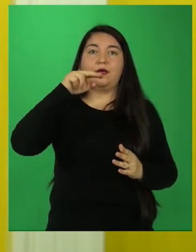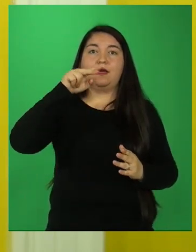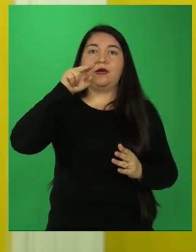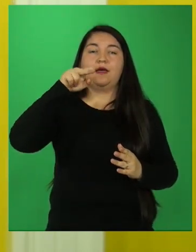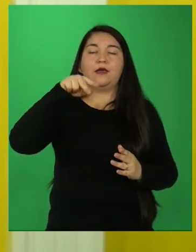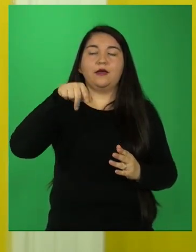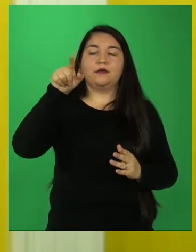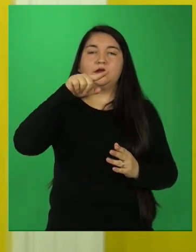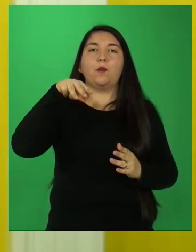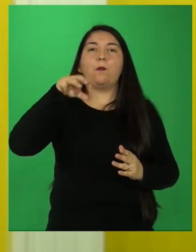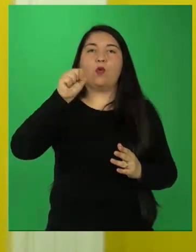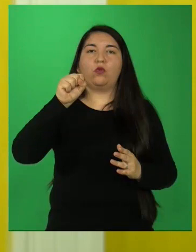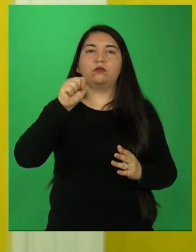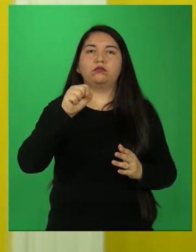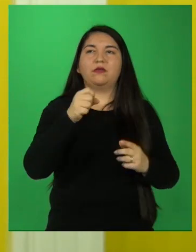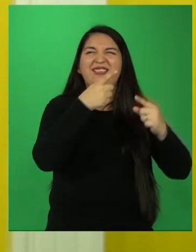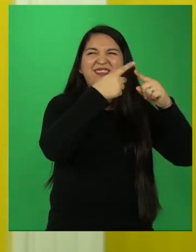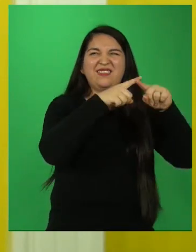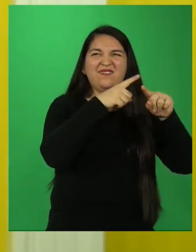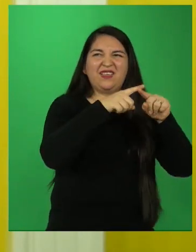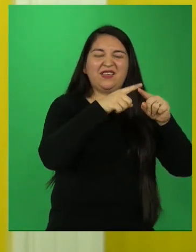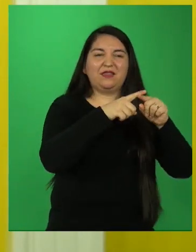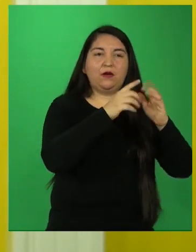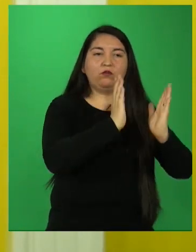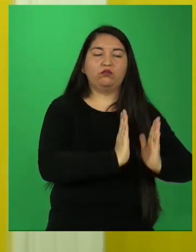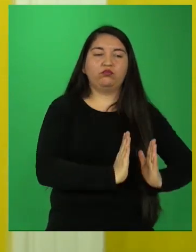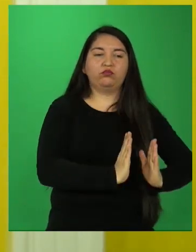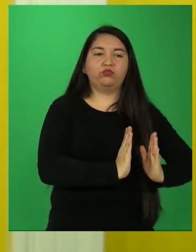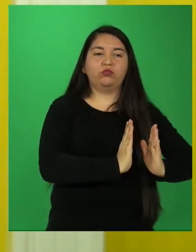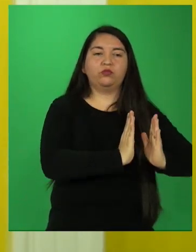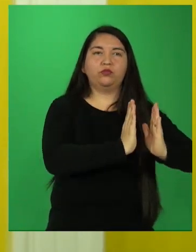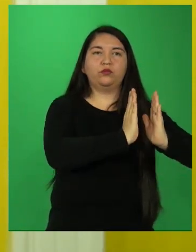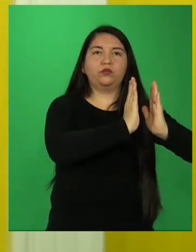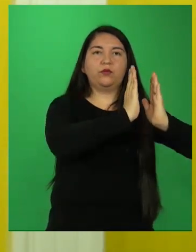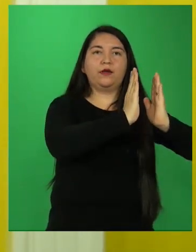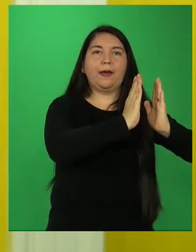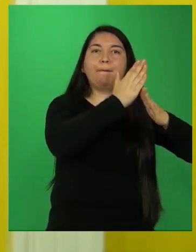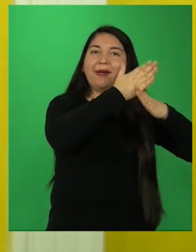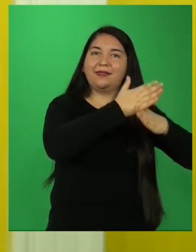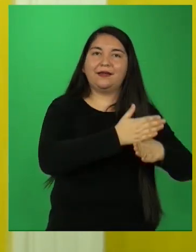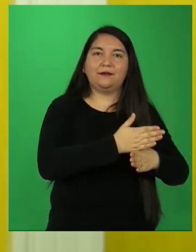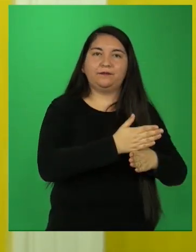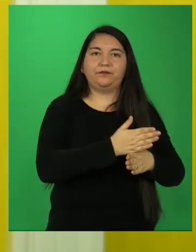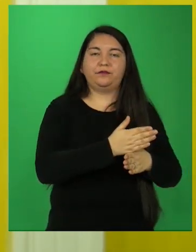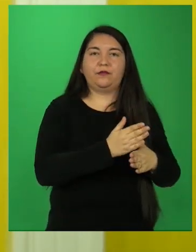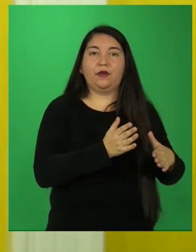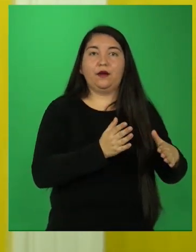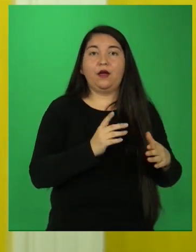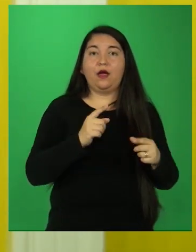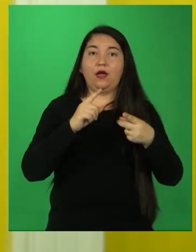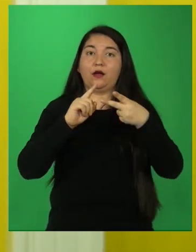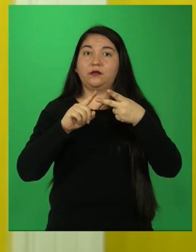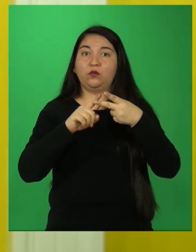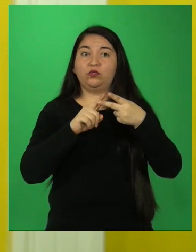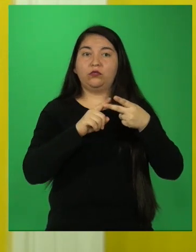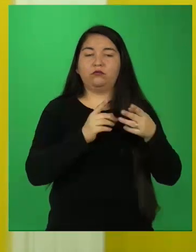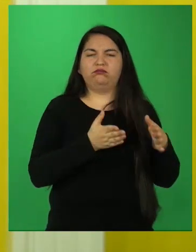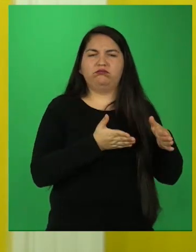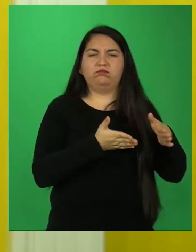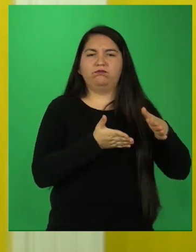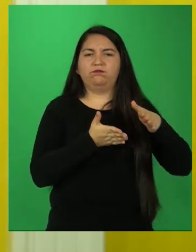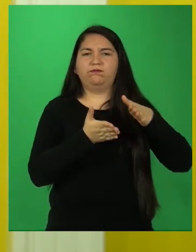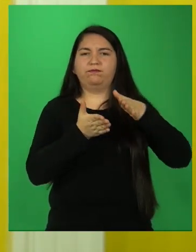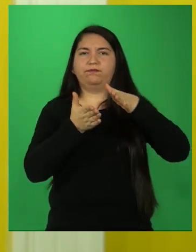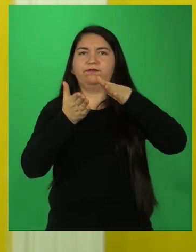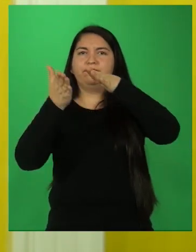va pasando el tiempo permanecen fijos. Transformismo, diferentes orígenes y a medida que va pasando